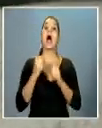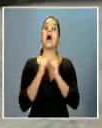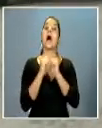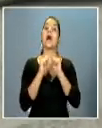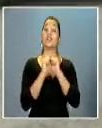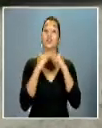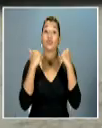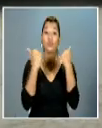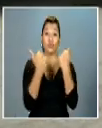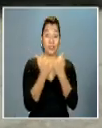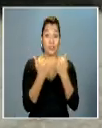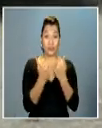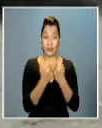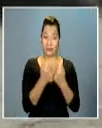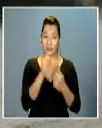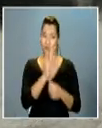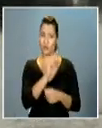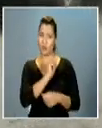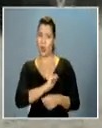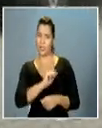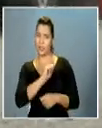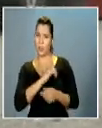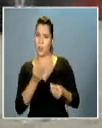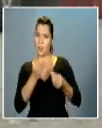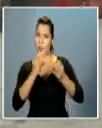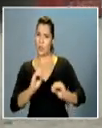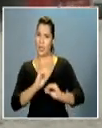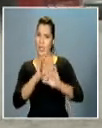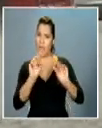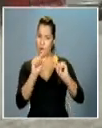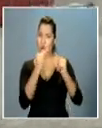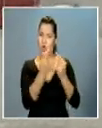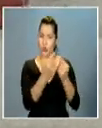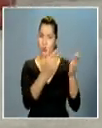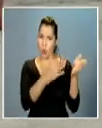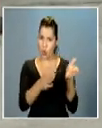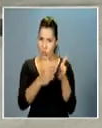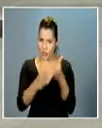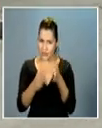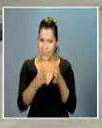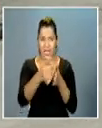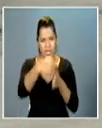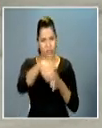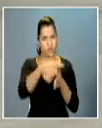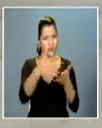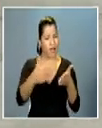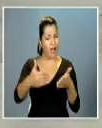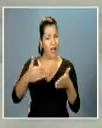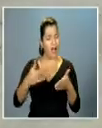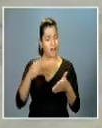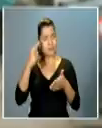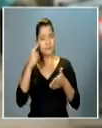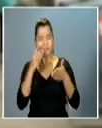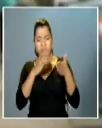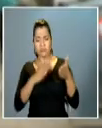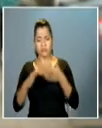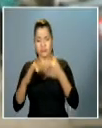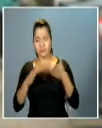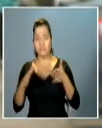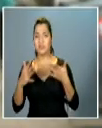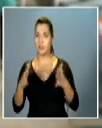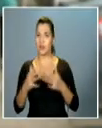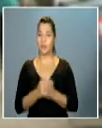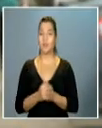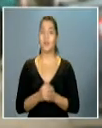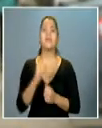forma en la que actuaron los homicidas es muy clara de grupos organizados que planearon detalladamente el homicidio.